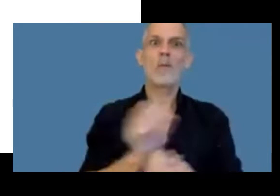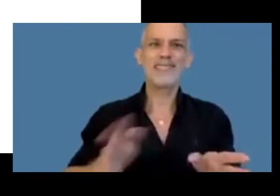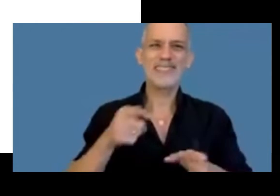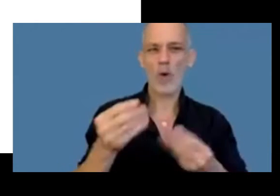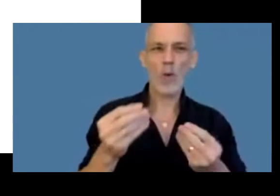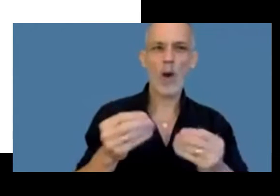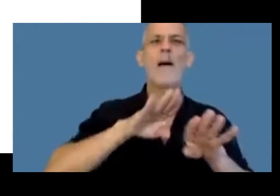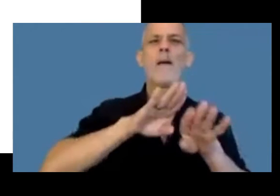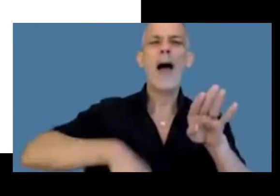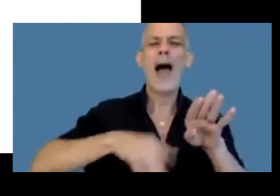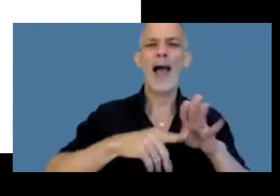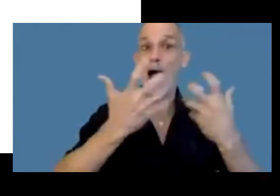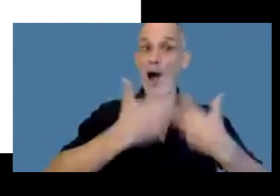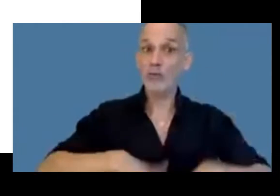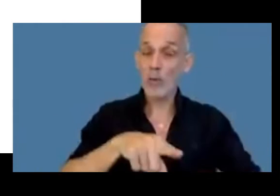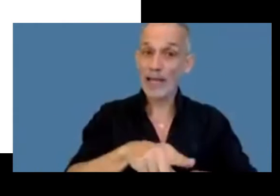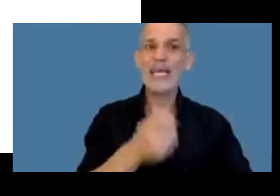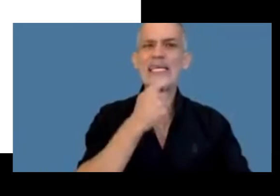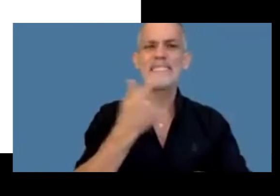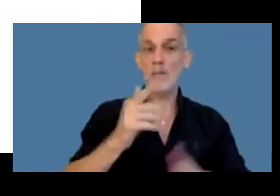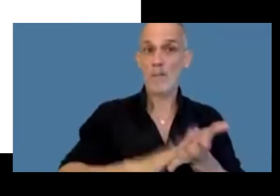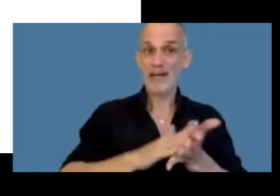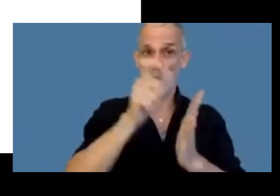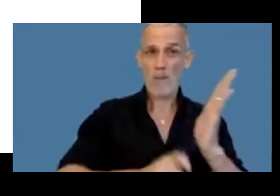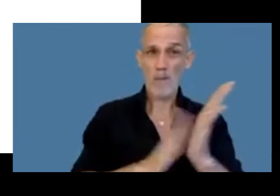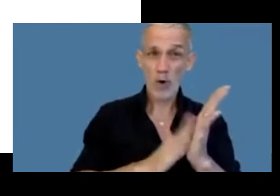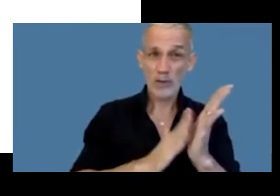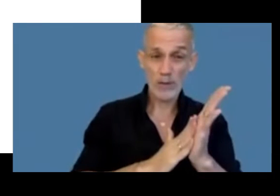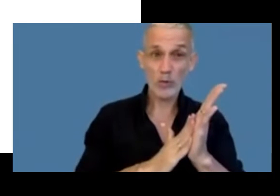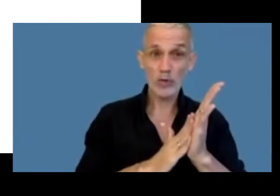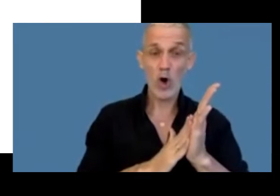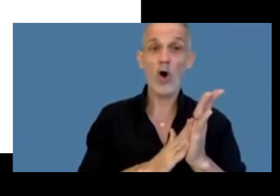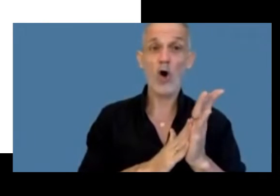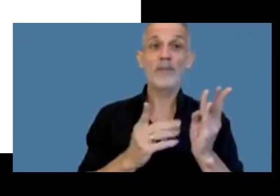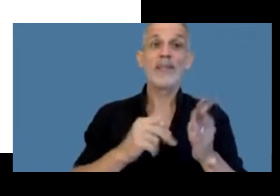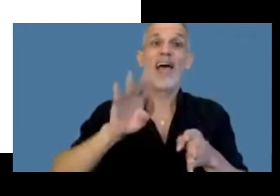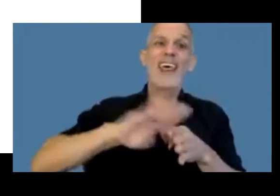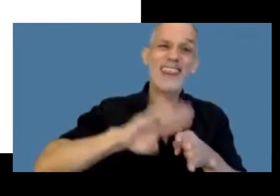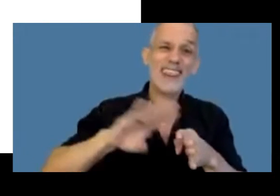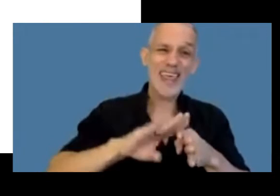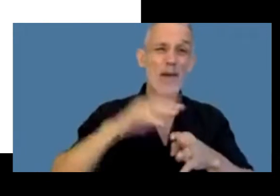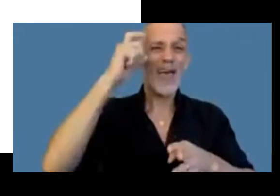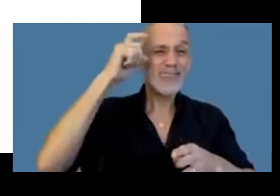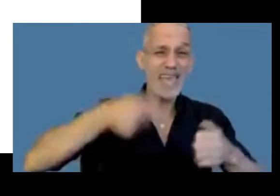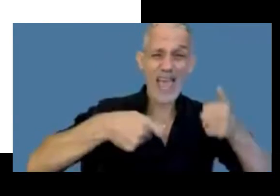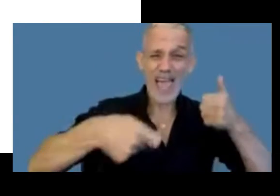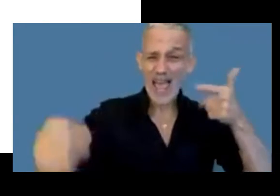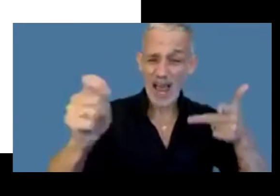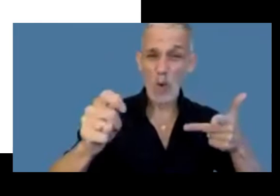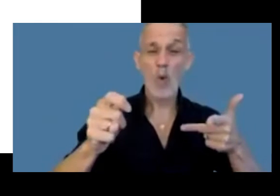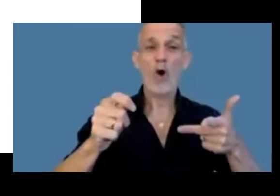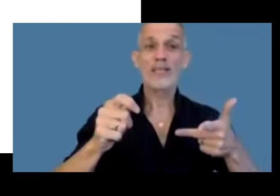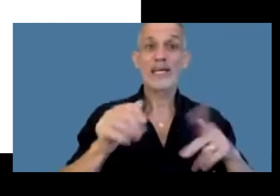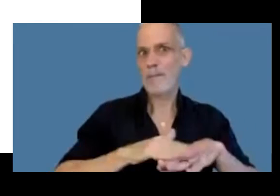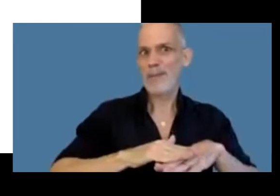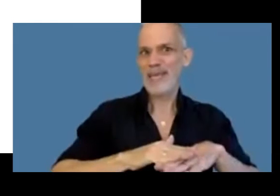de oficio cuando un responsable del monotributo adeude 10 cuotas como mínimo,